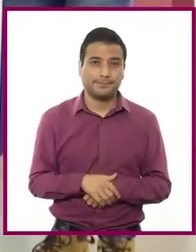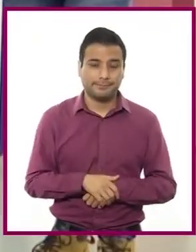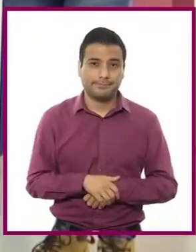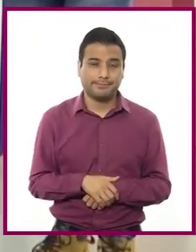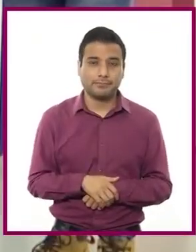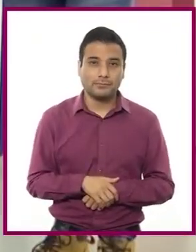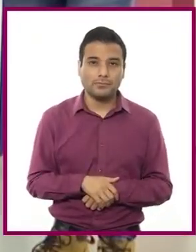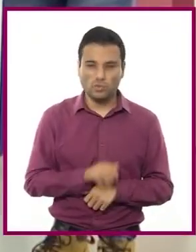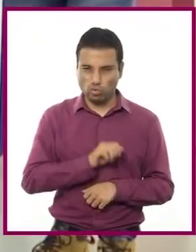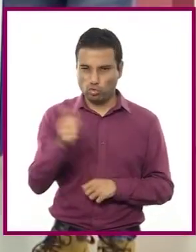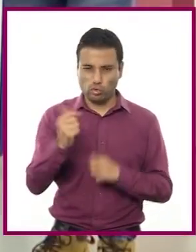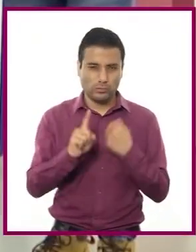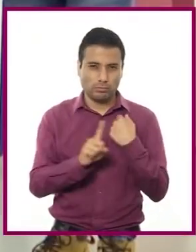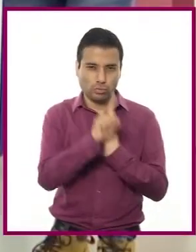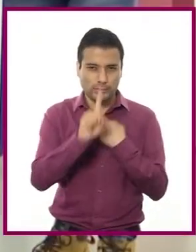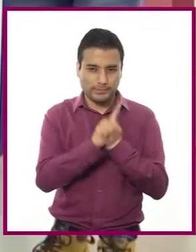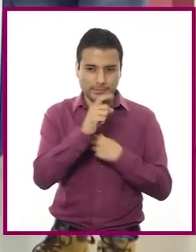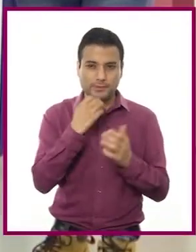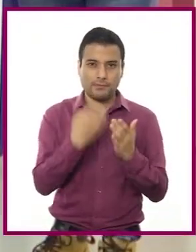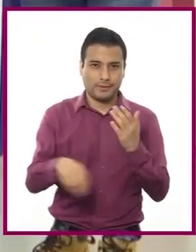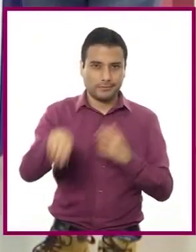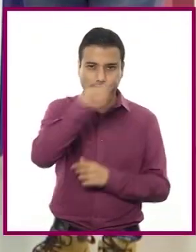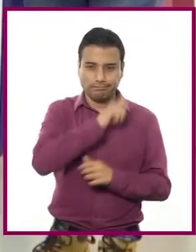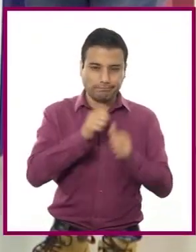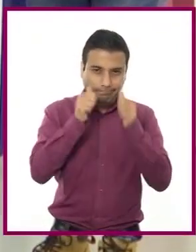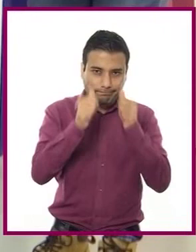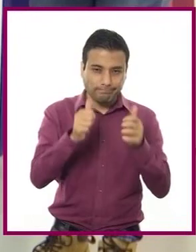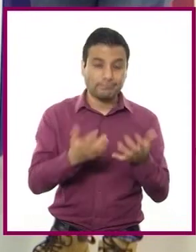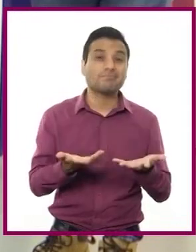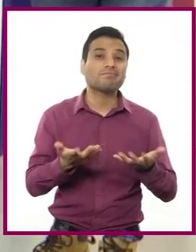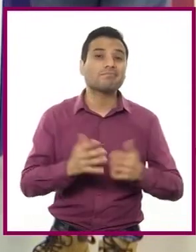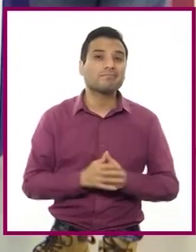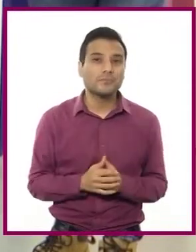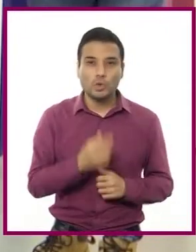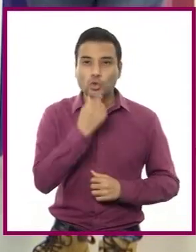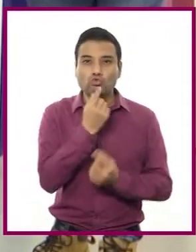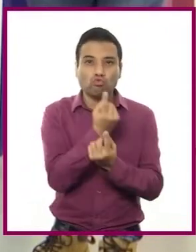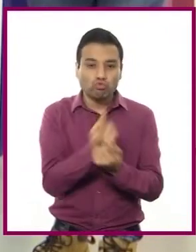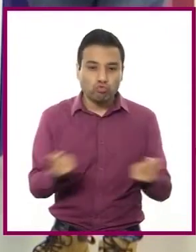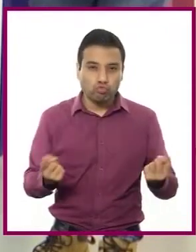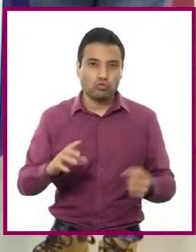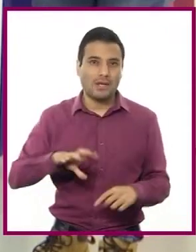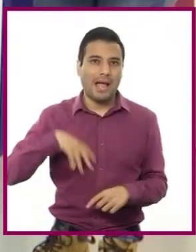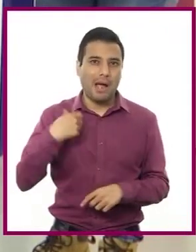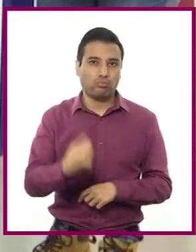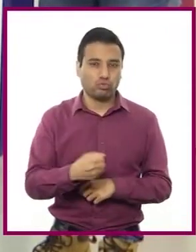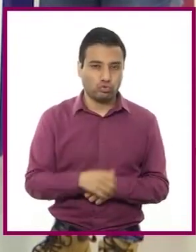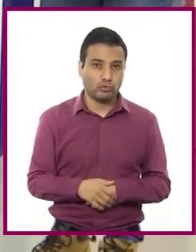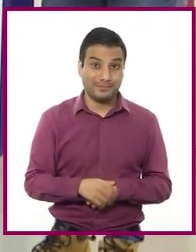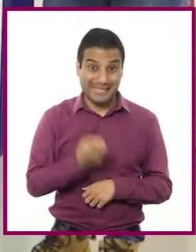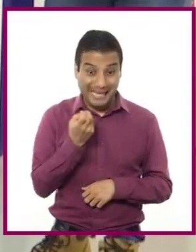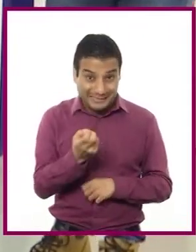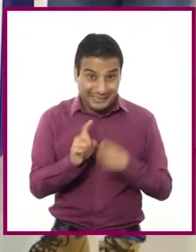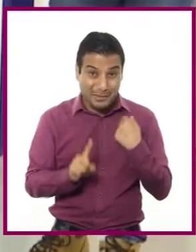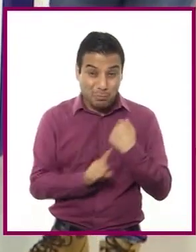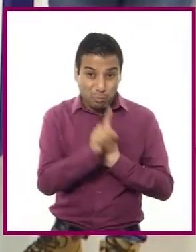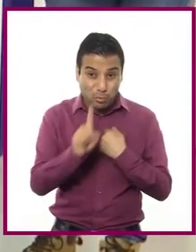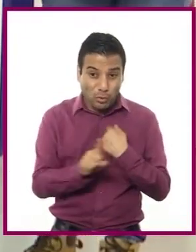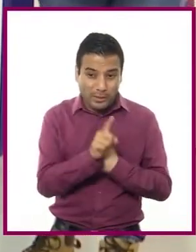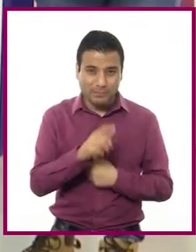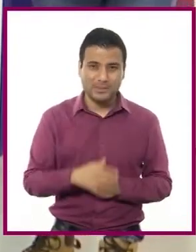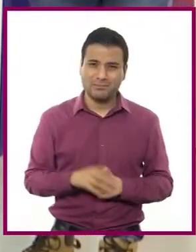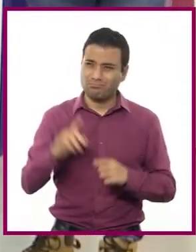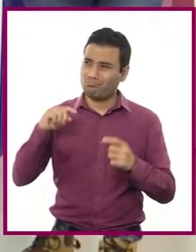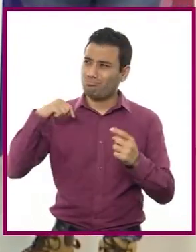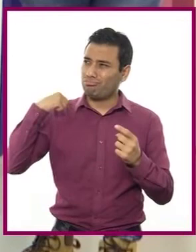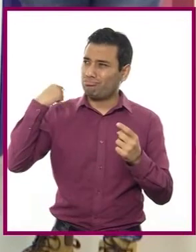problema al que debemos poner atención es la explotación infantil. Históricamente, este problema ha afectado al